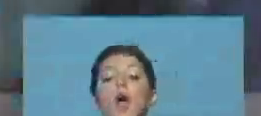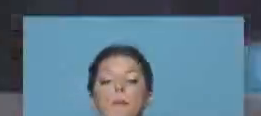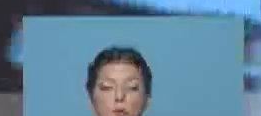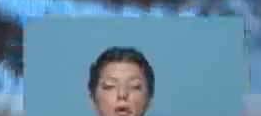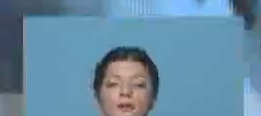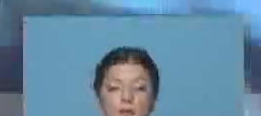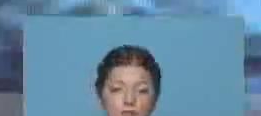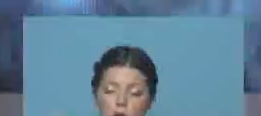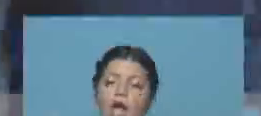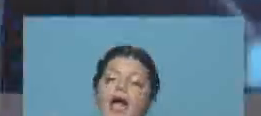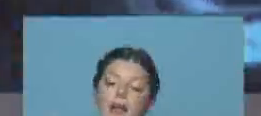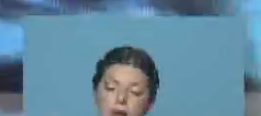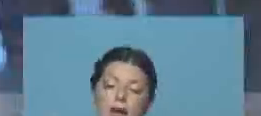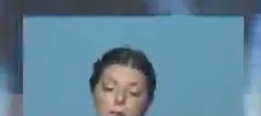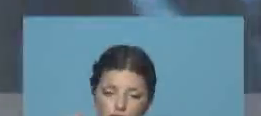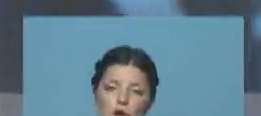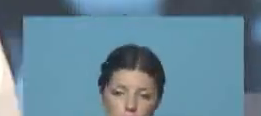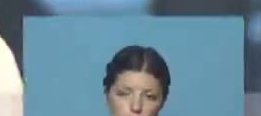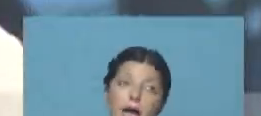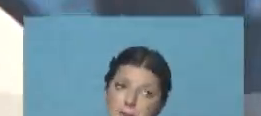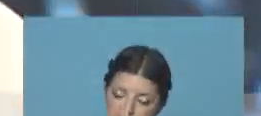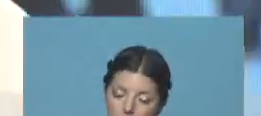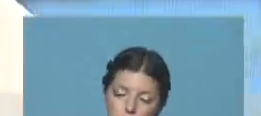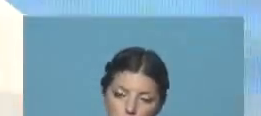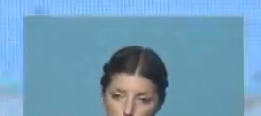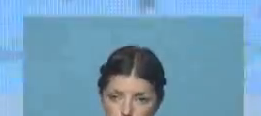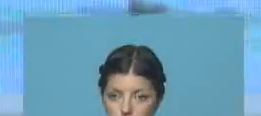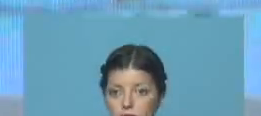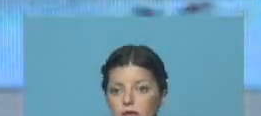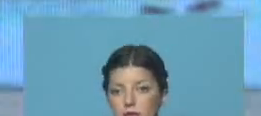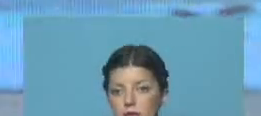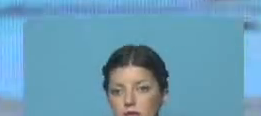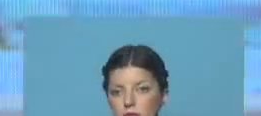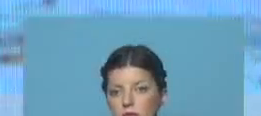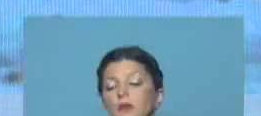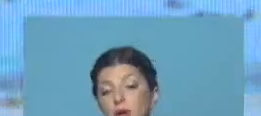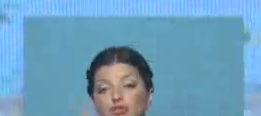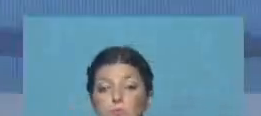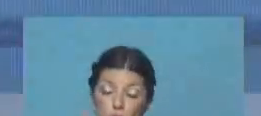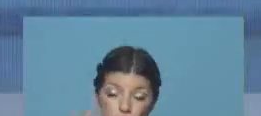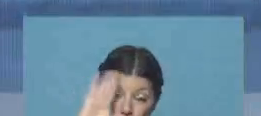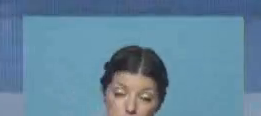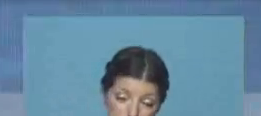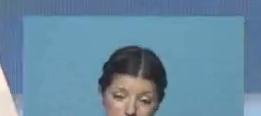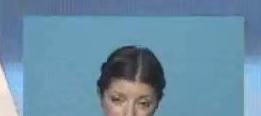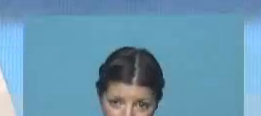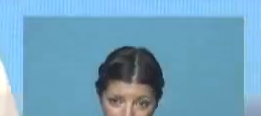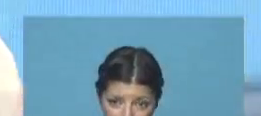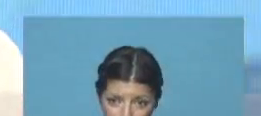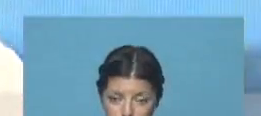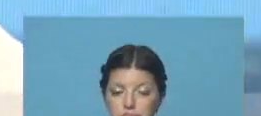más, por supuesto. Mucho. Hay mucho más, más y por eso las denuncias. porque mantienen bajo control la Fuerza Armada Y la represión, el